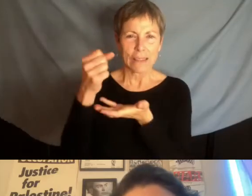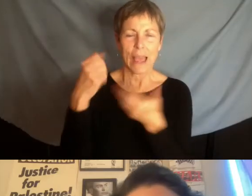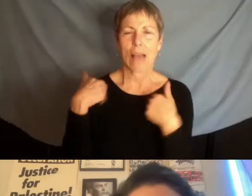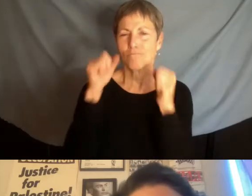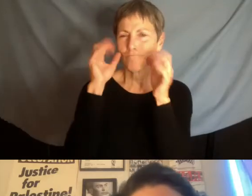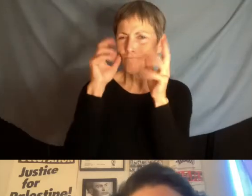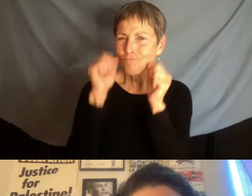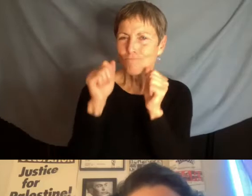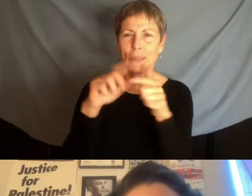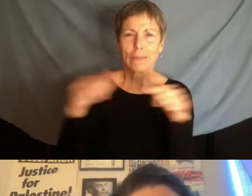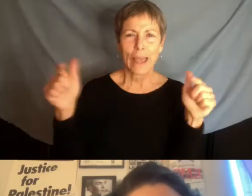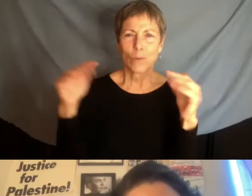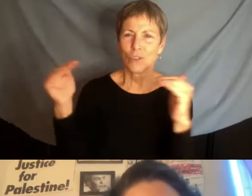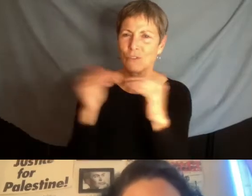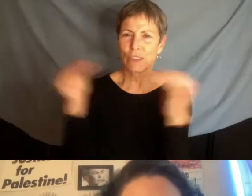Entonces tenemos